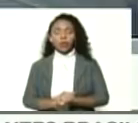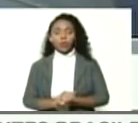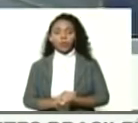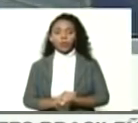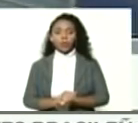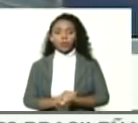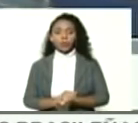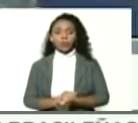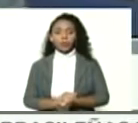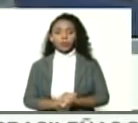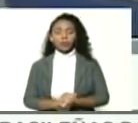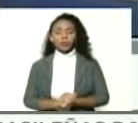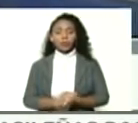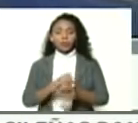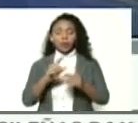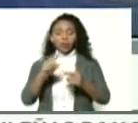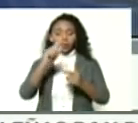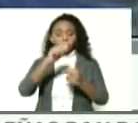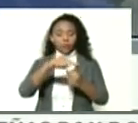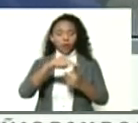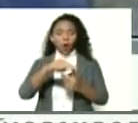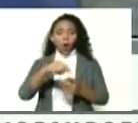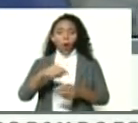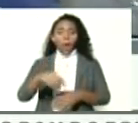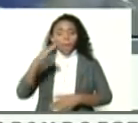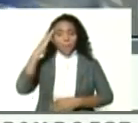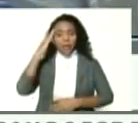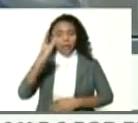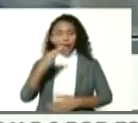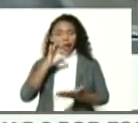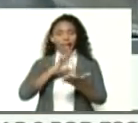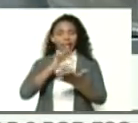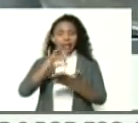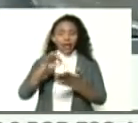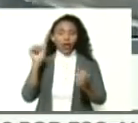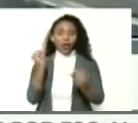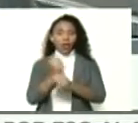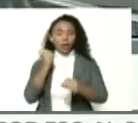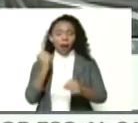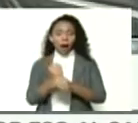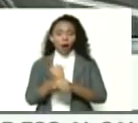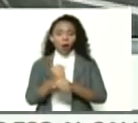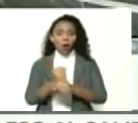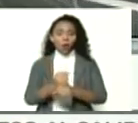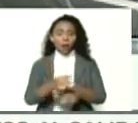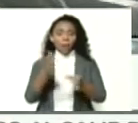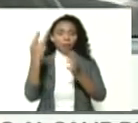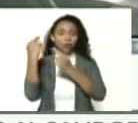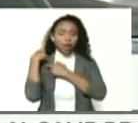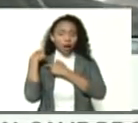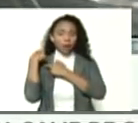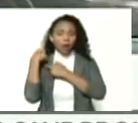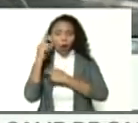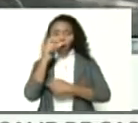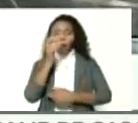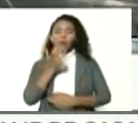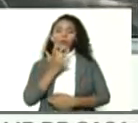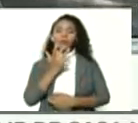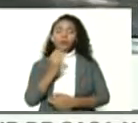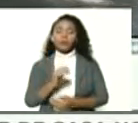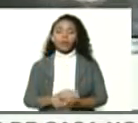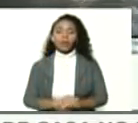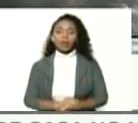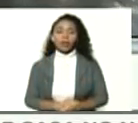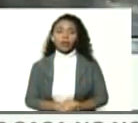Pinto, el comandante estratégico operacional, el almirante en jefe Remigio Ceballos